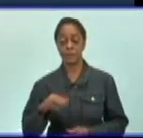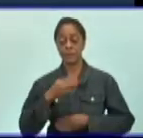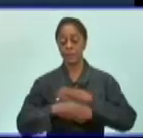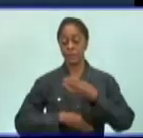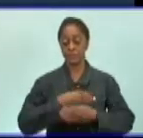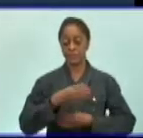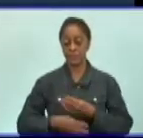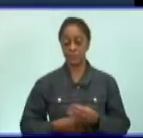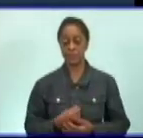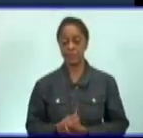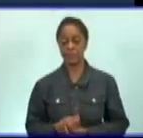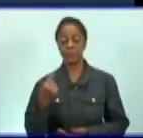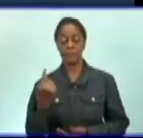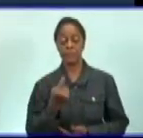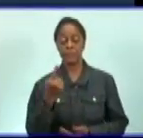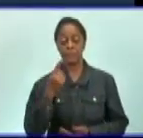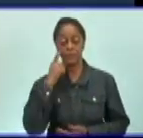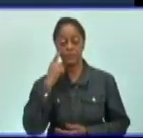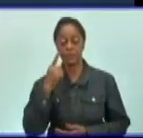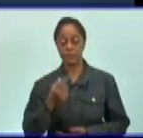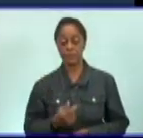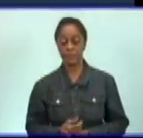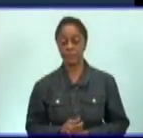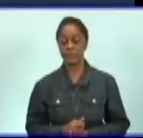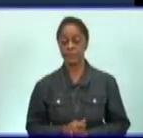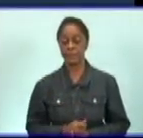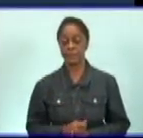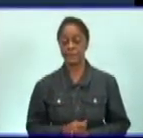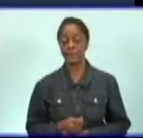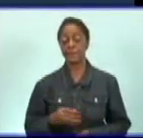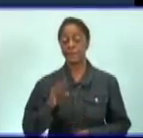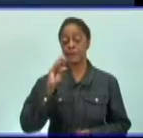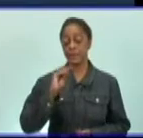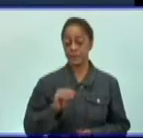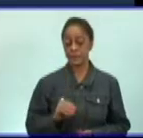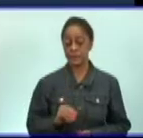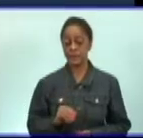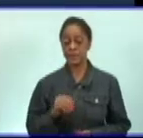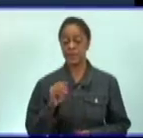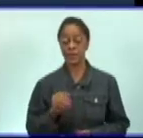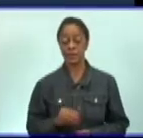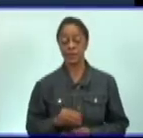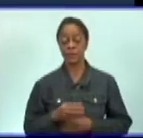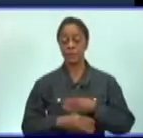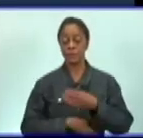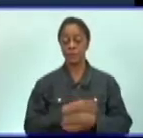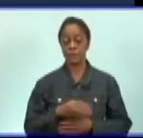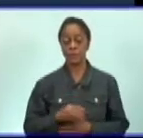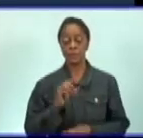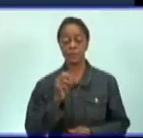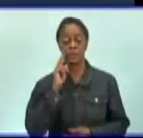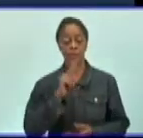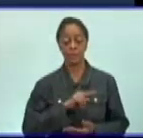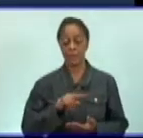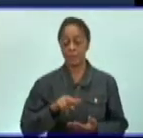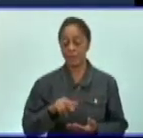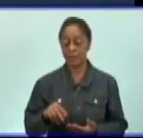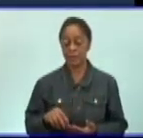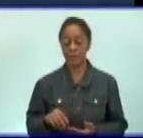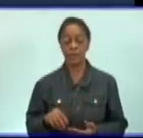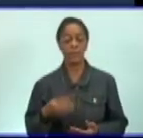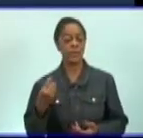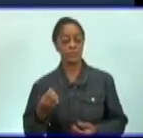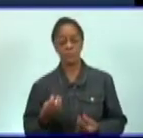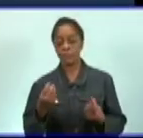problema. Primero vemos que está planteado que los problemas se deben leer tantas